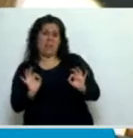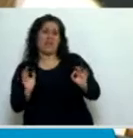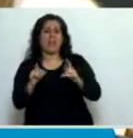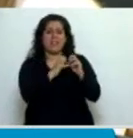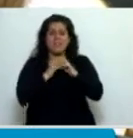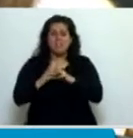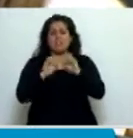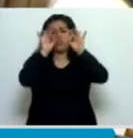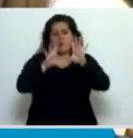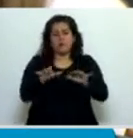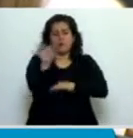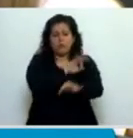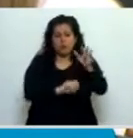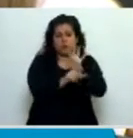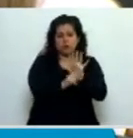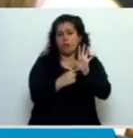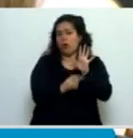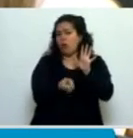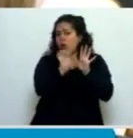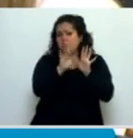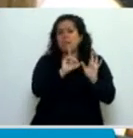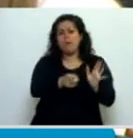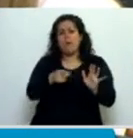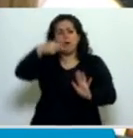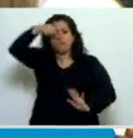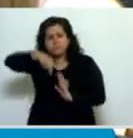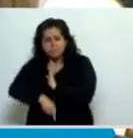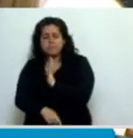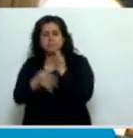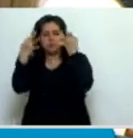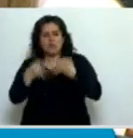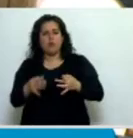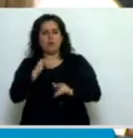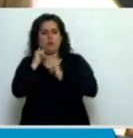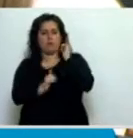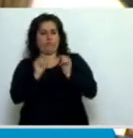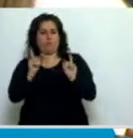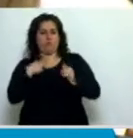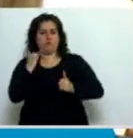debate no solamente del proyecto, sino de las cuestiones de fondo de las que estamos informando.